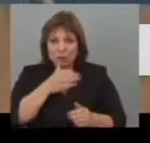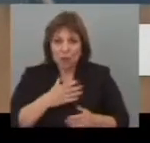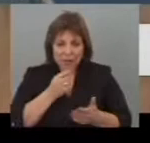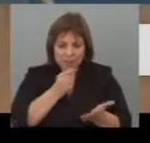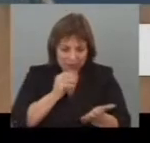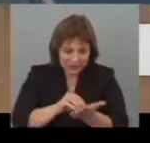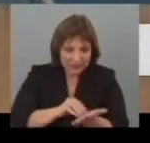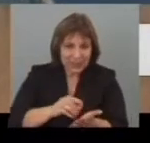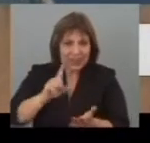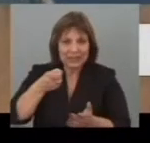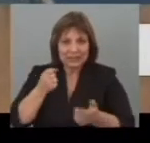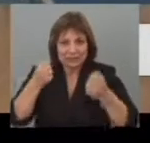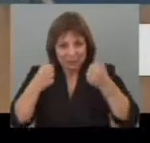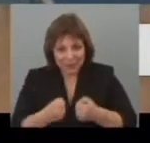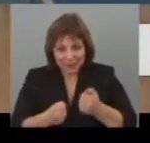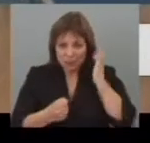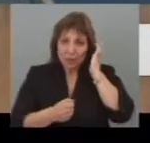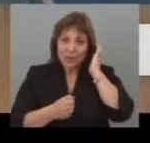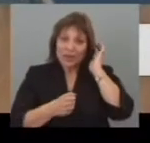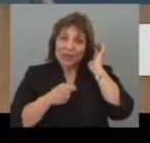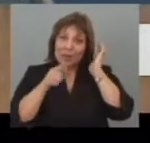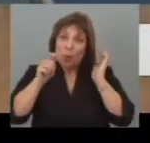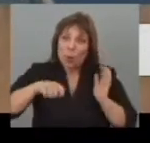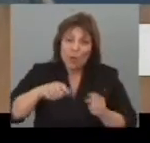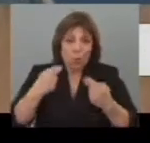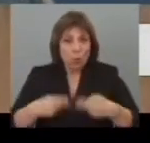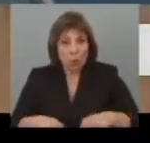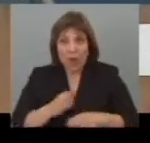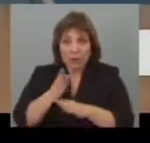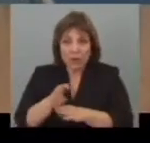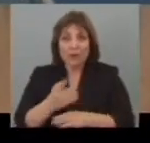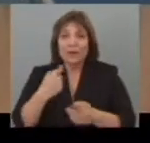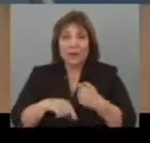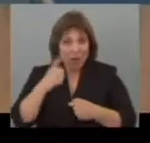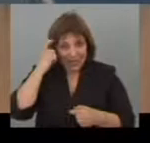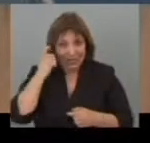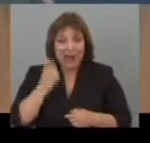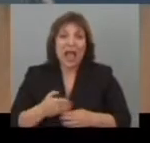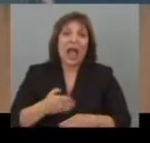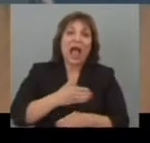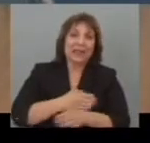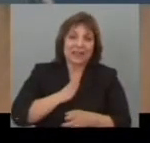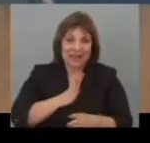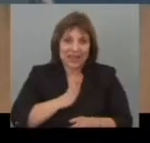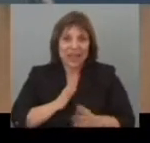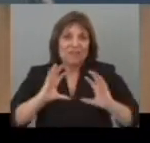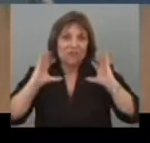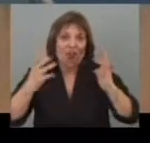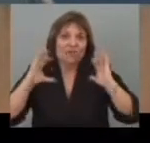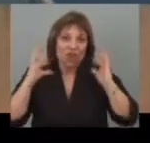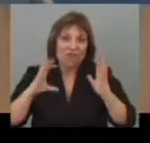antecedentes previos policiales o judiciales. Esto no quiere decir que no tengan experiencias previas en relación a la